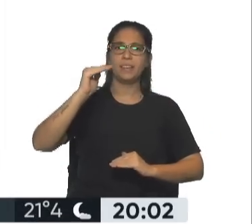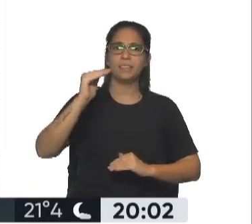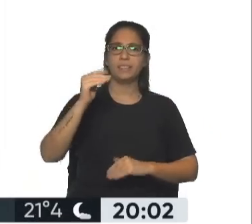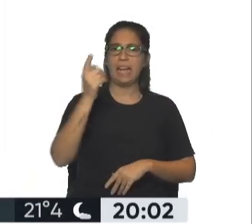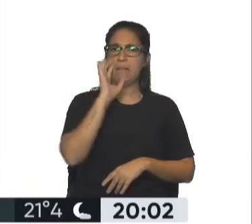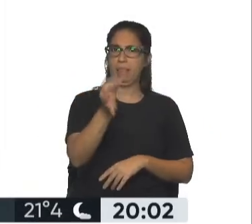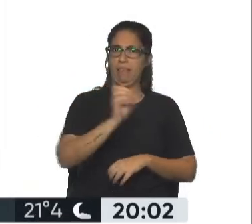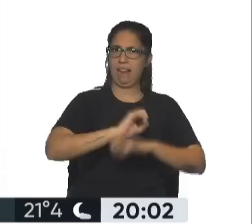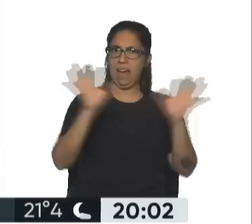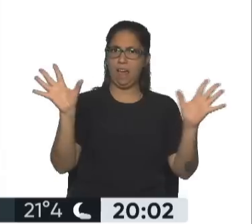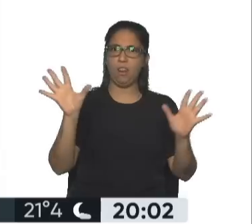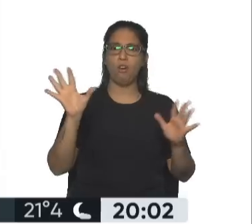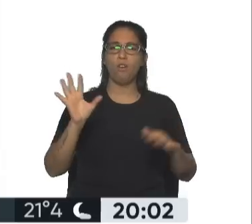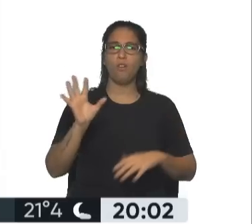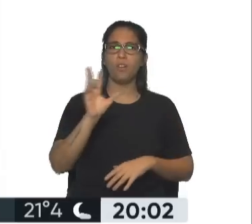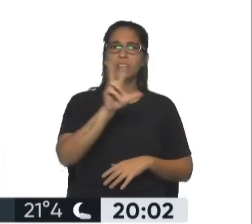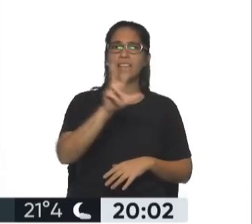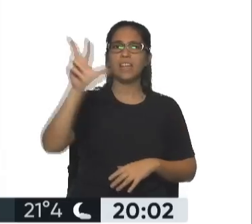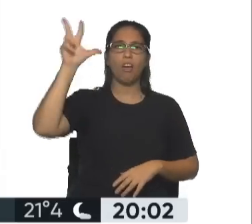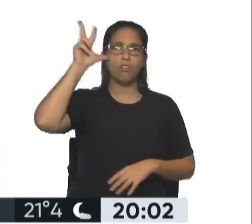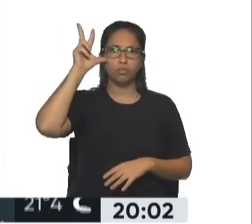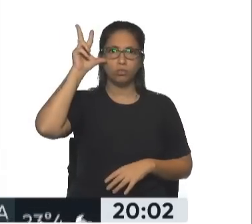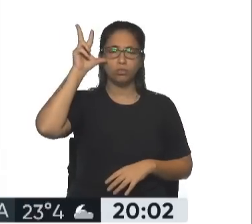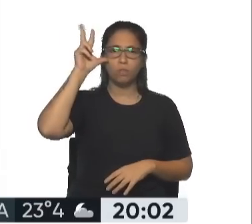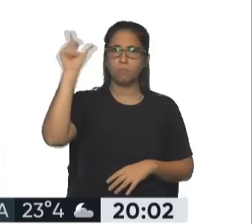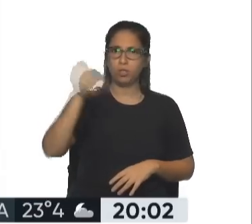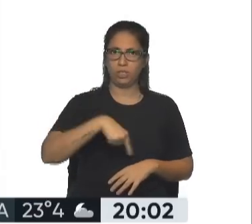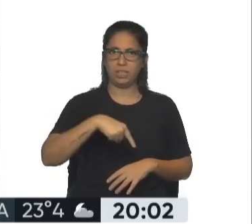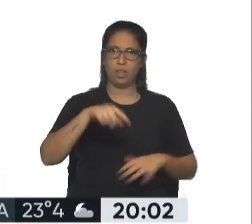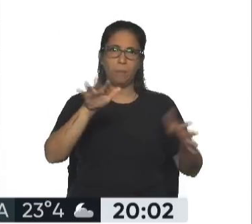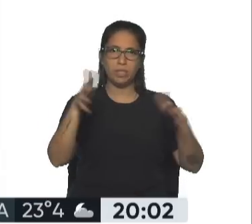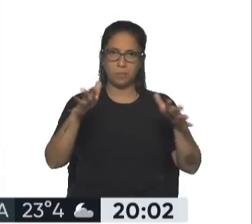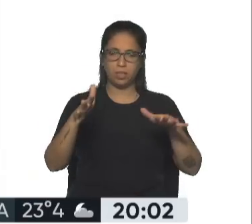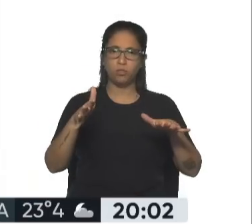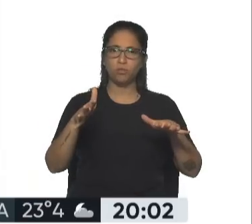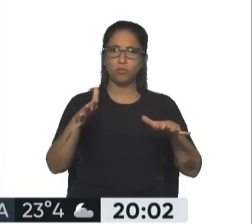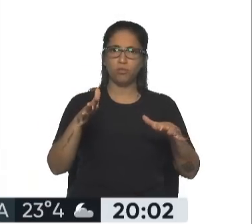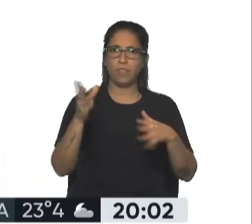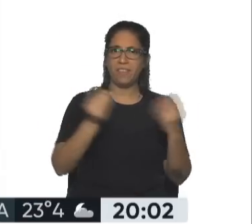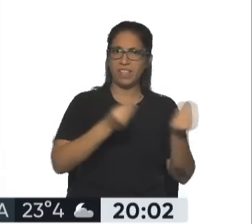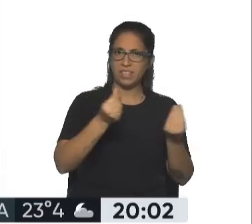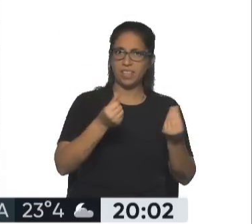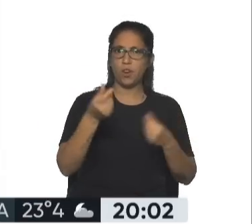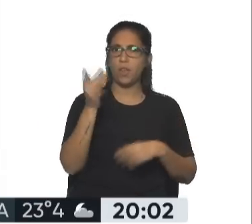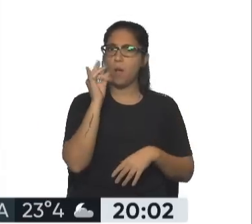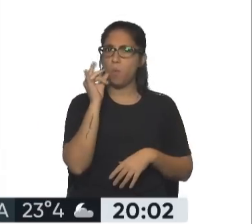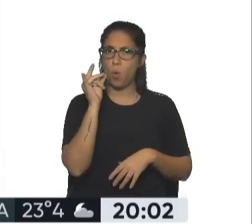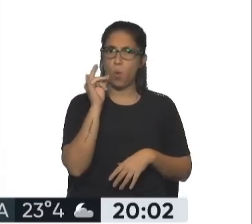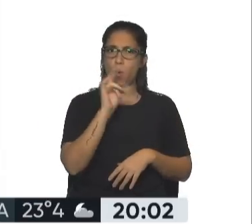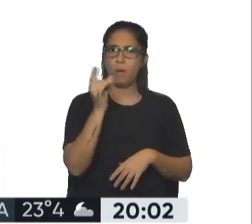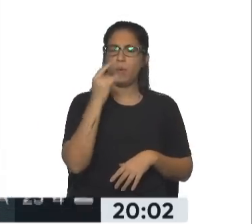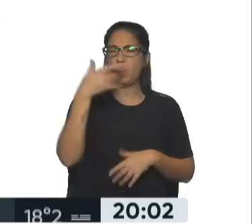muy claro, con una brecha del 38% aproximadamente en los financieros y en el blue, que no es tan importante,